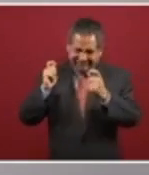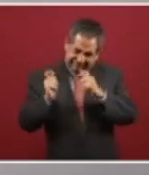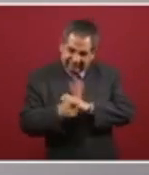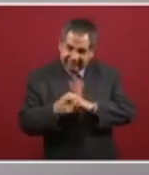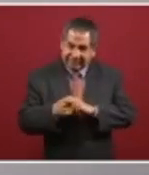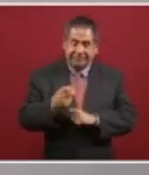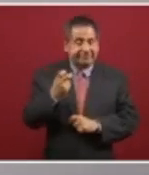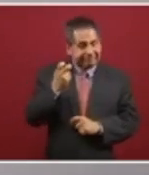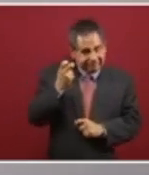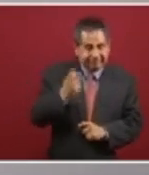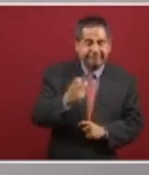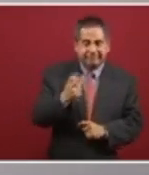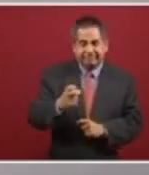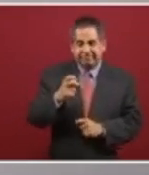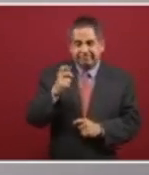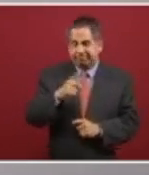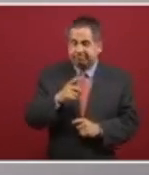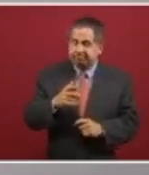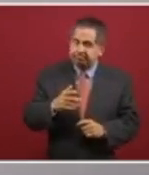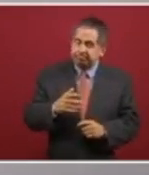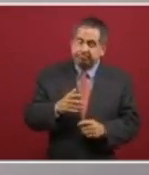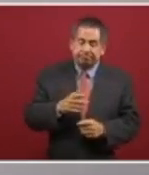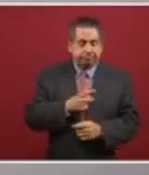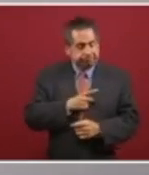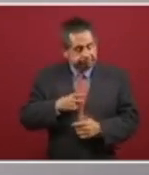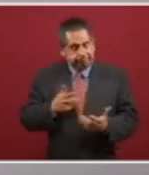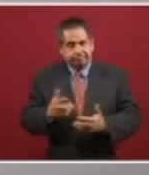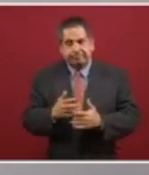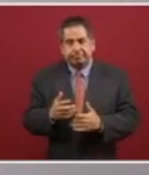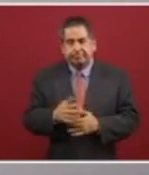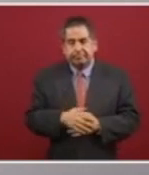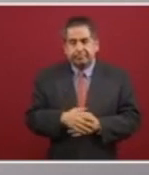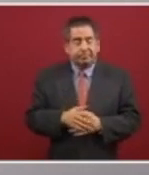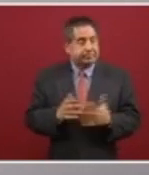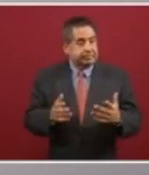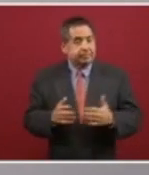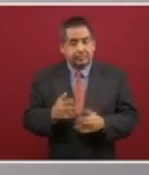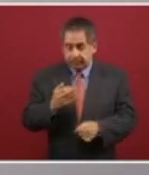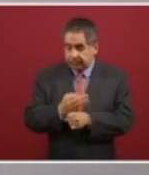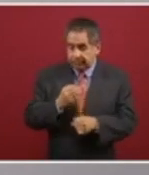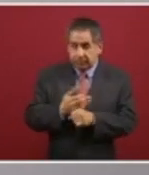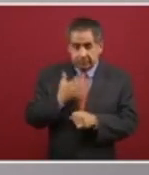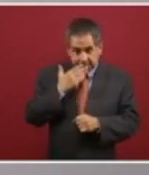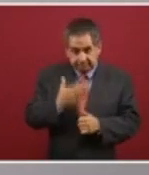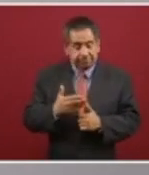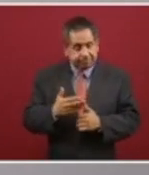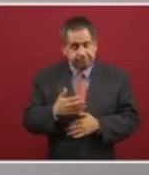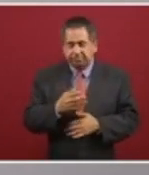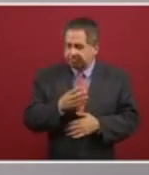Y eso es una dicha enorme, el poder estar ahora